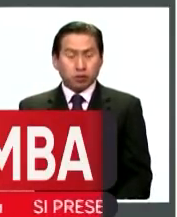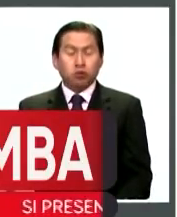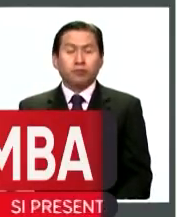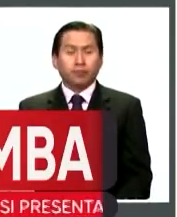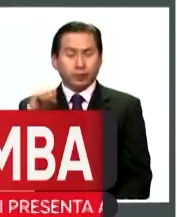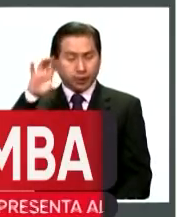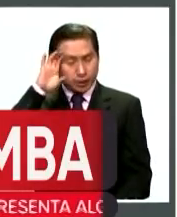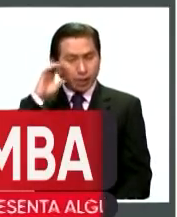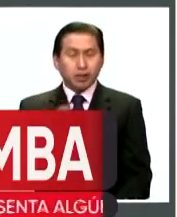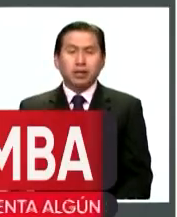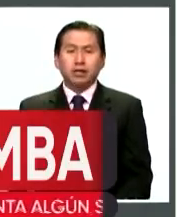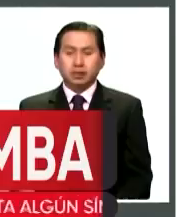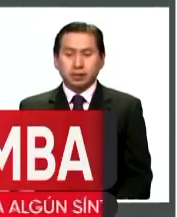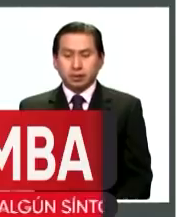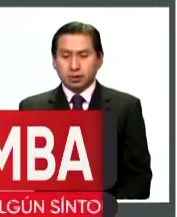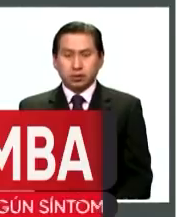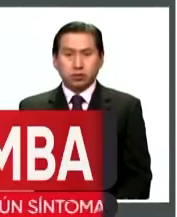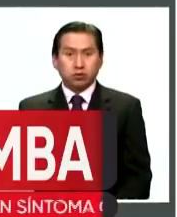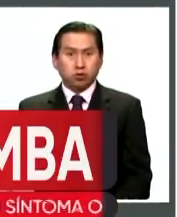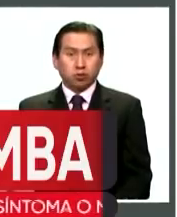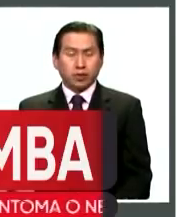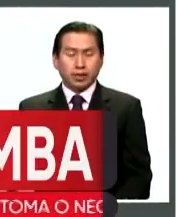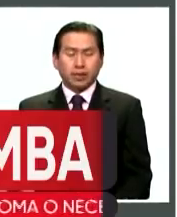Tarija 690.